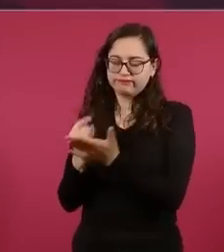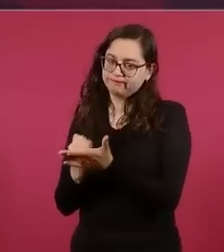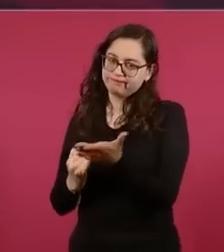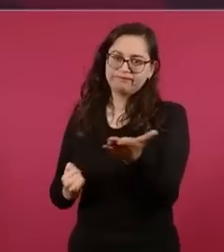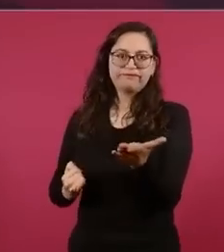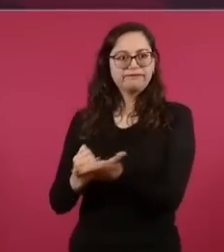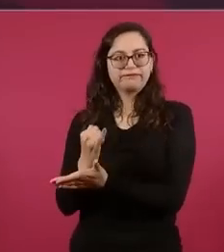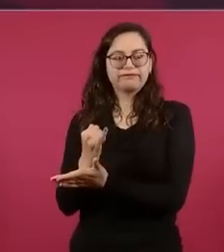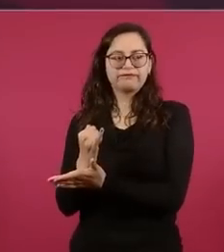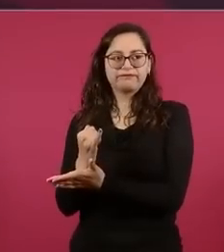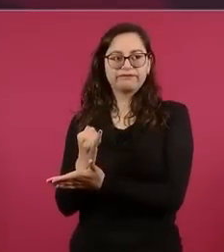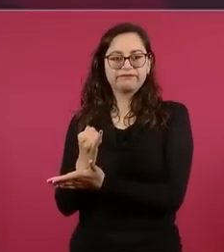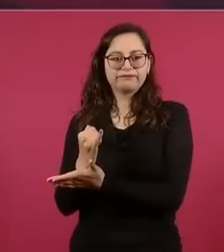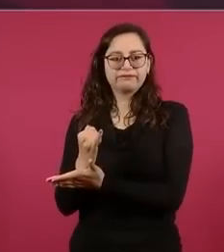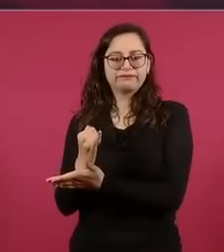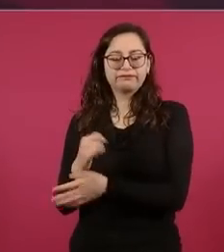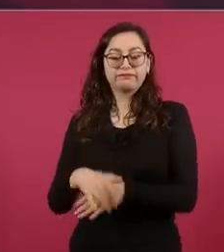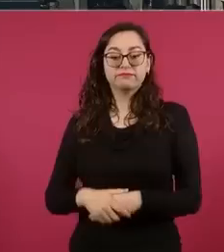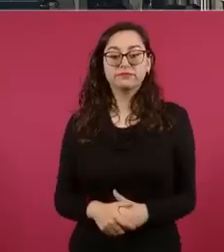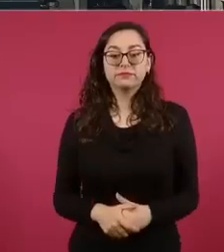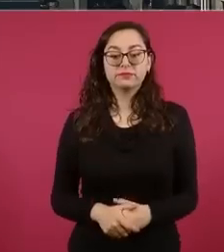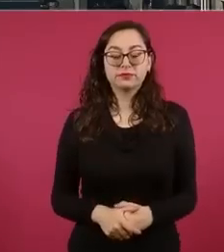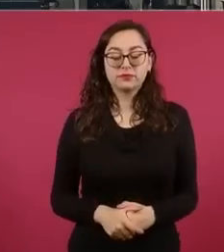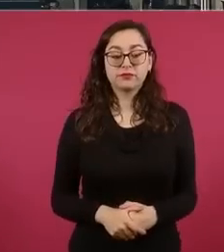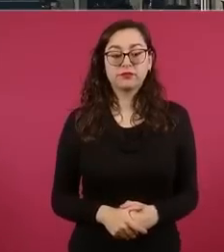a los mexicanos.